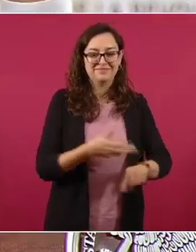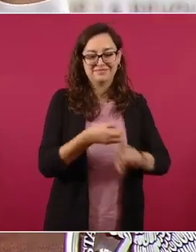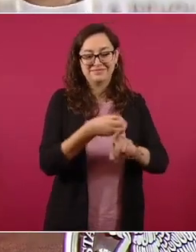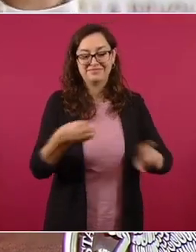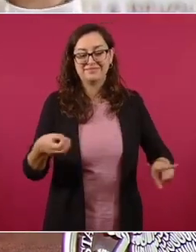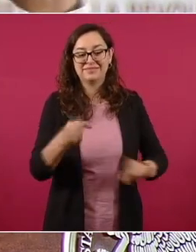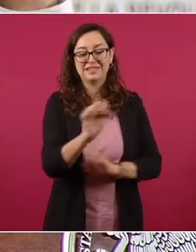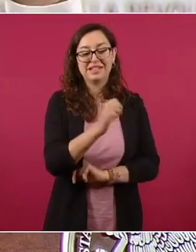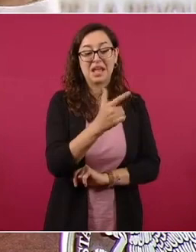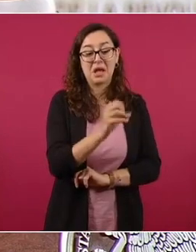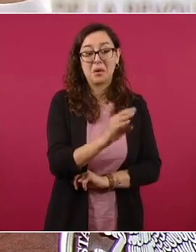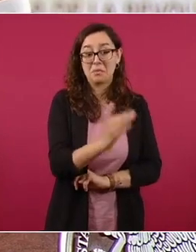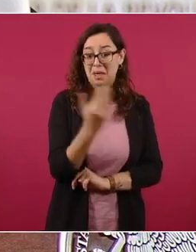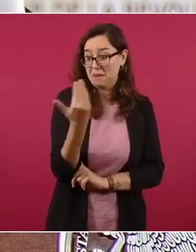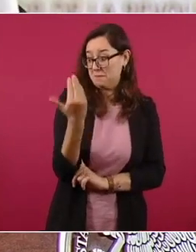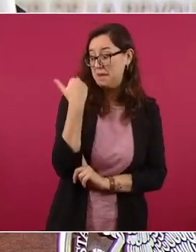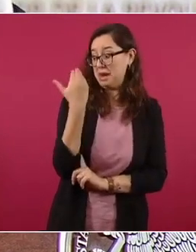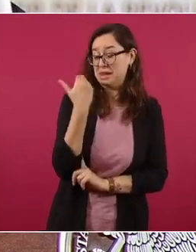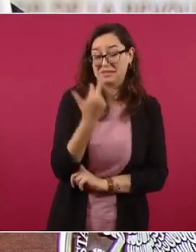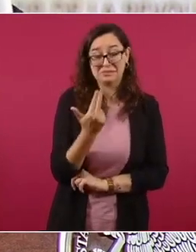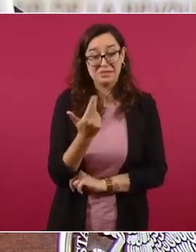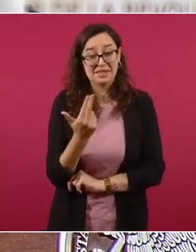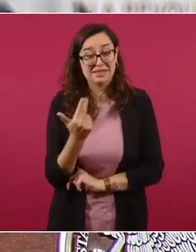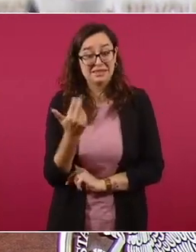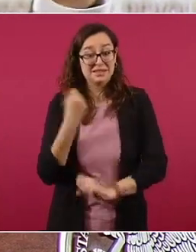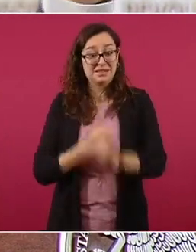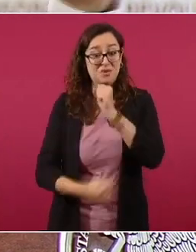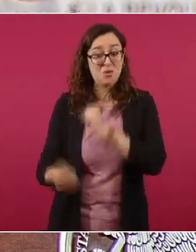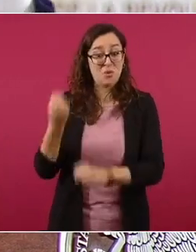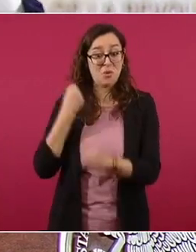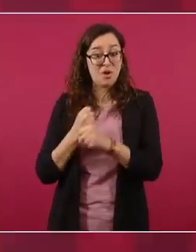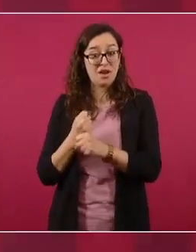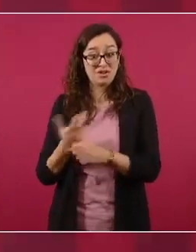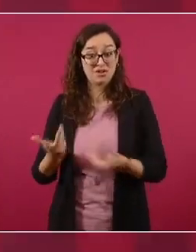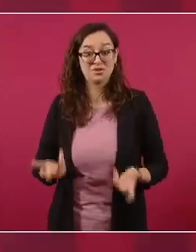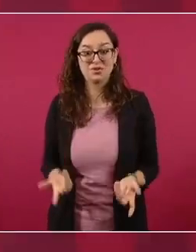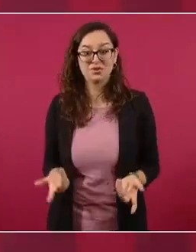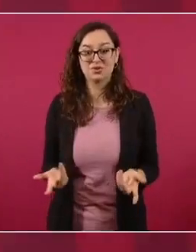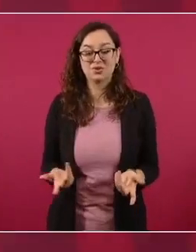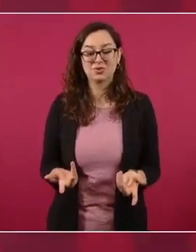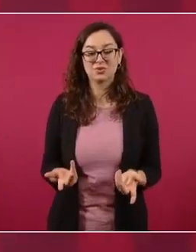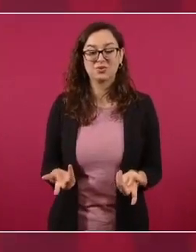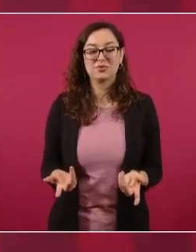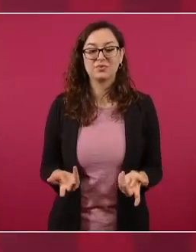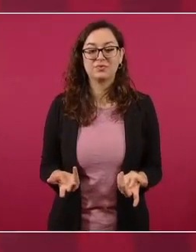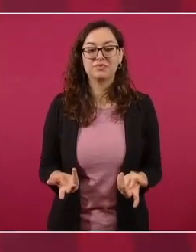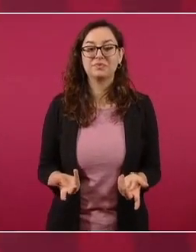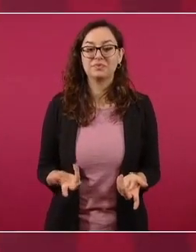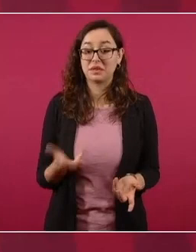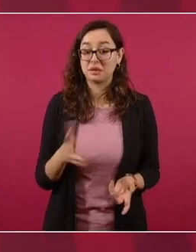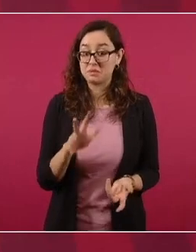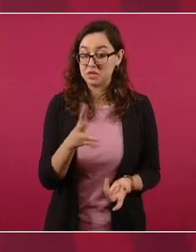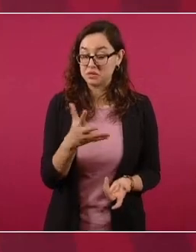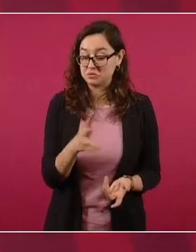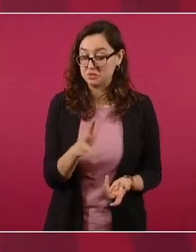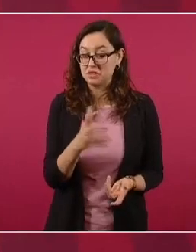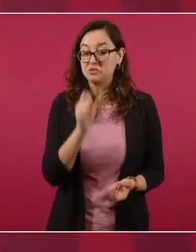Hasta hace 25 años. Aquí estábamos hablando que hasta hace también 25 años,